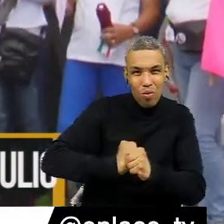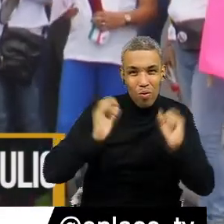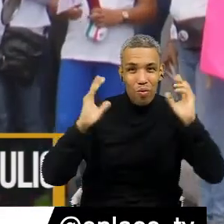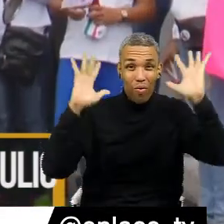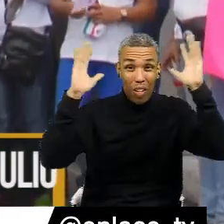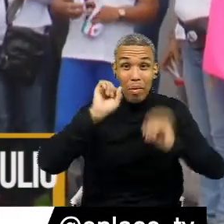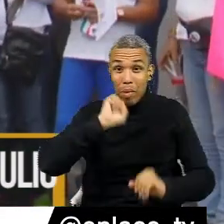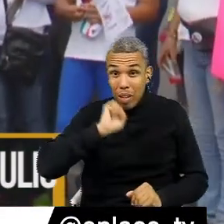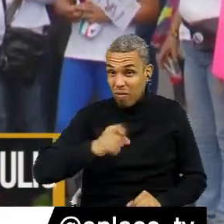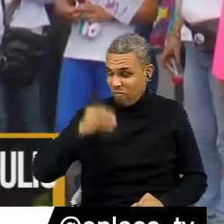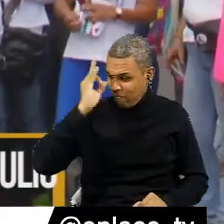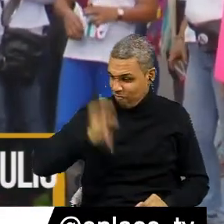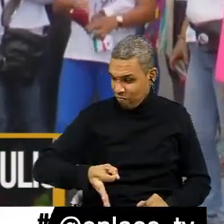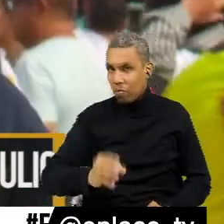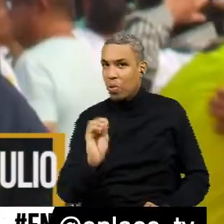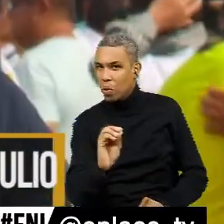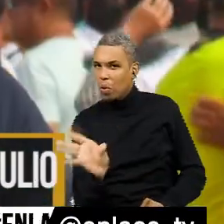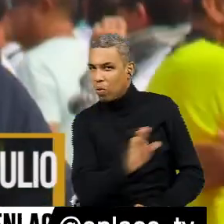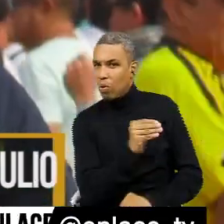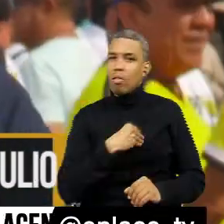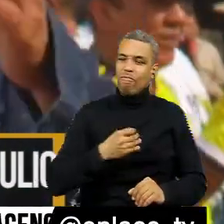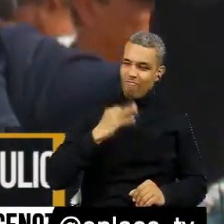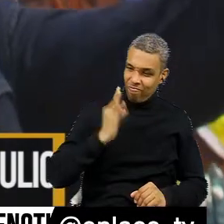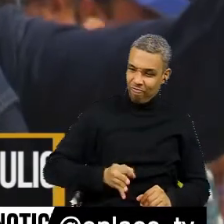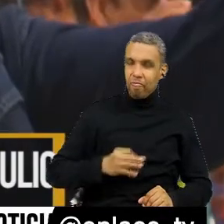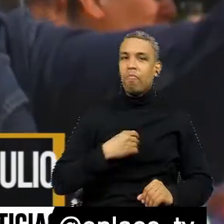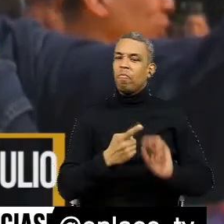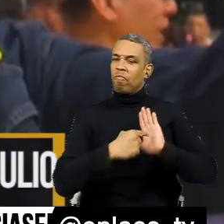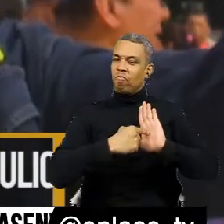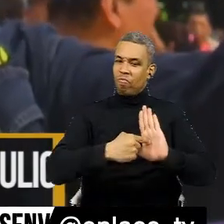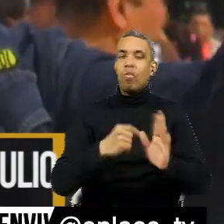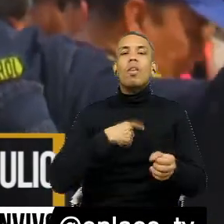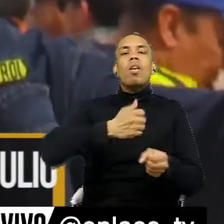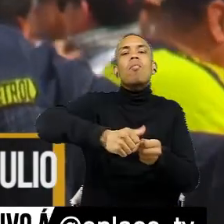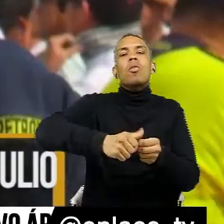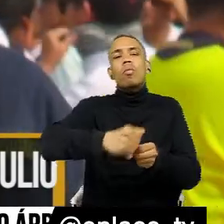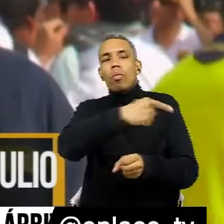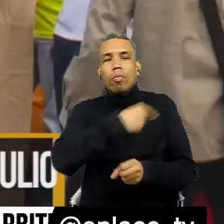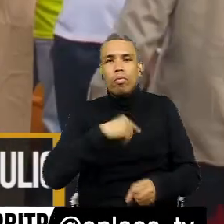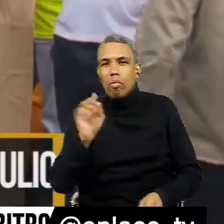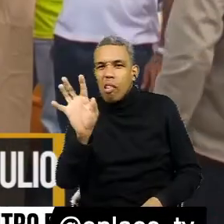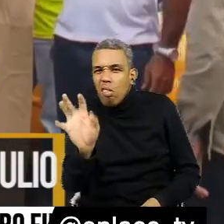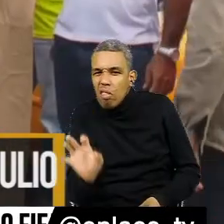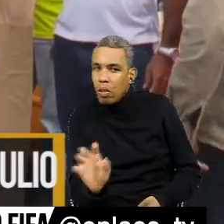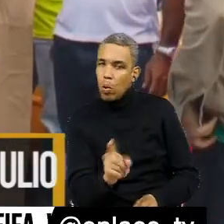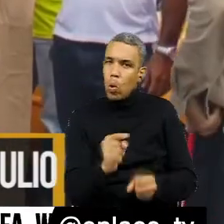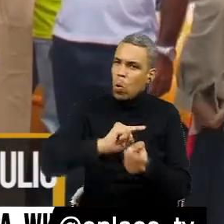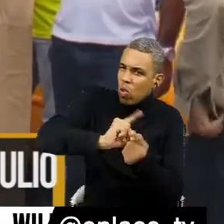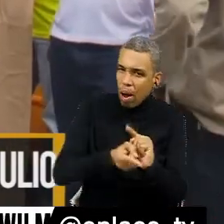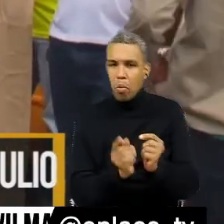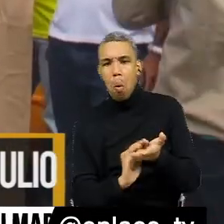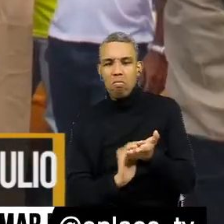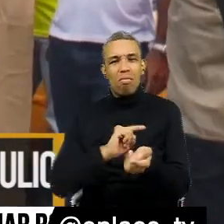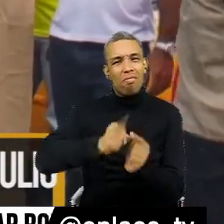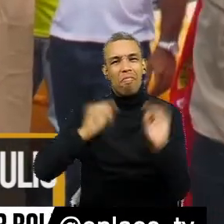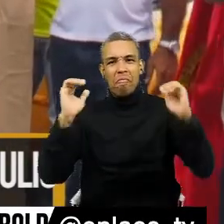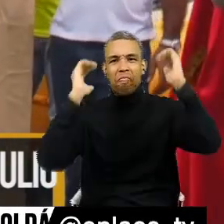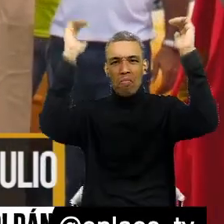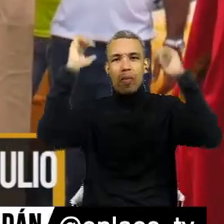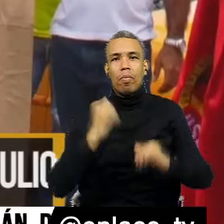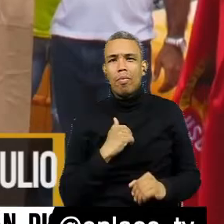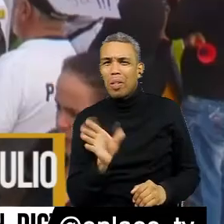que todos le vamos a dar un buen regalo a Barranca, que es tener una refinería modernizada y no chatarrizada. Con arengas en contra del presidente Juan Manuel